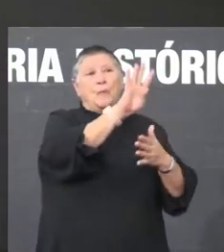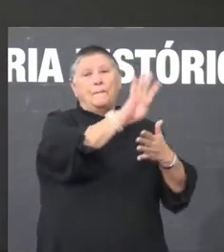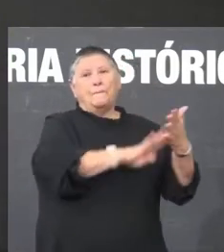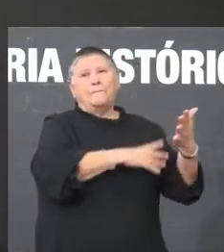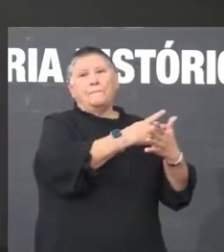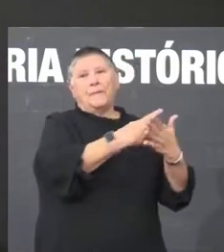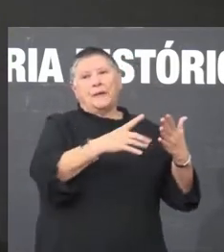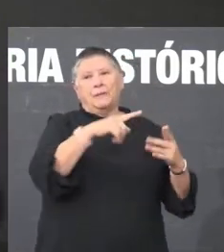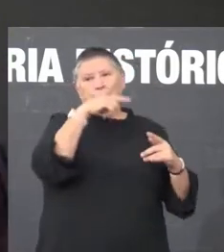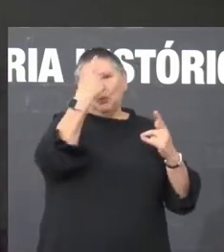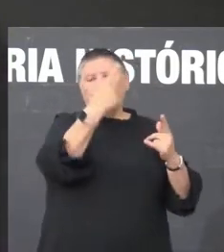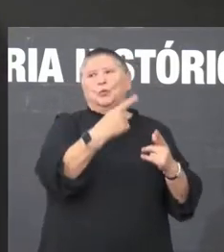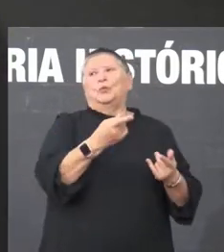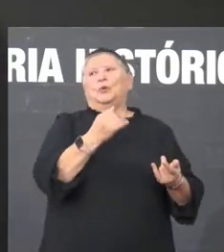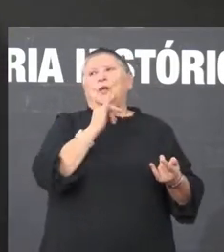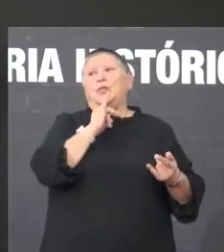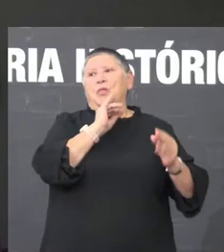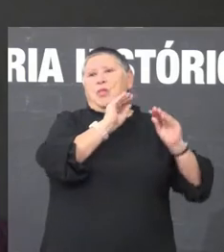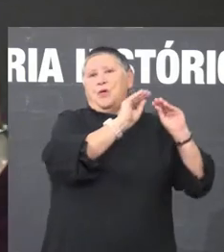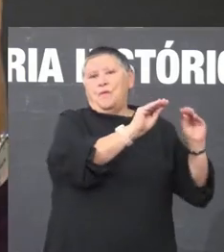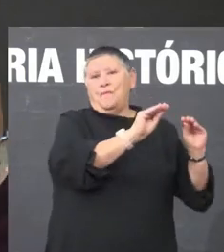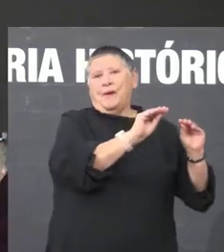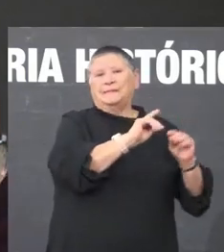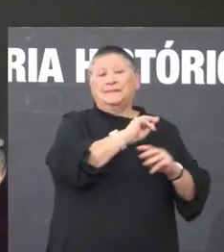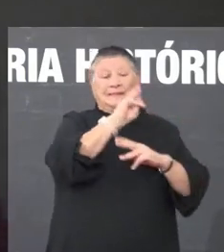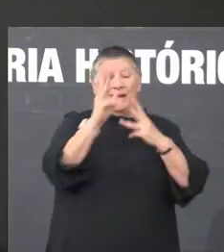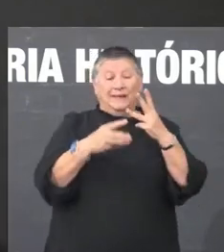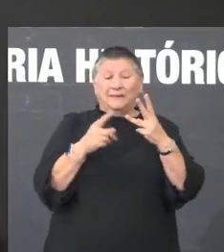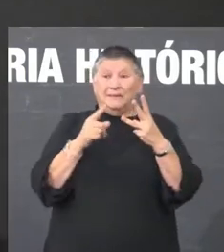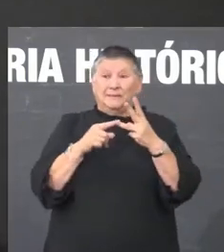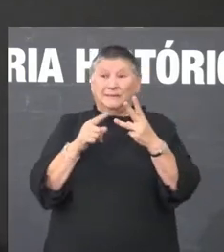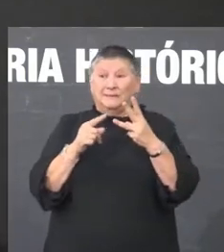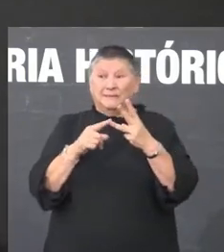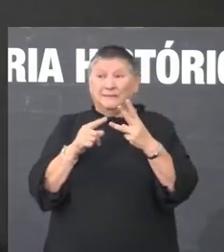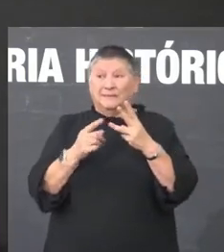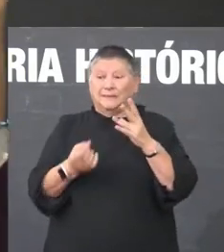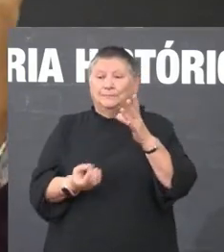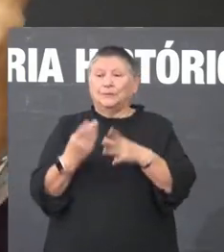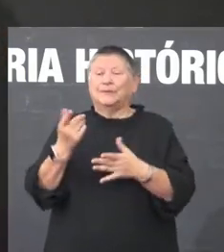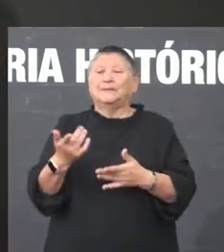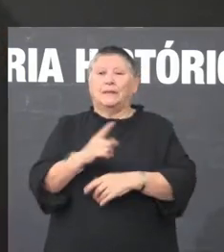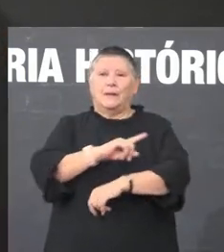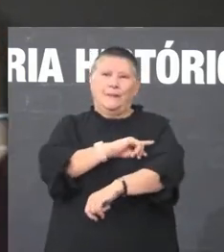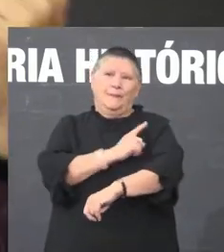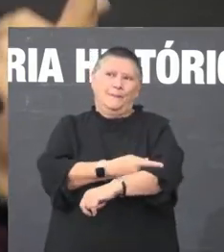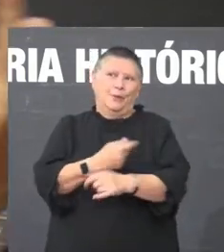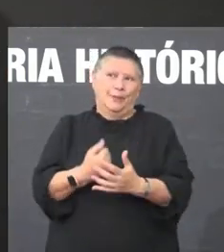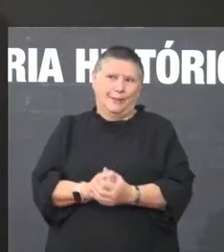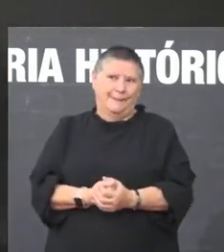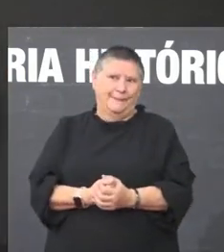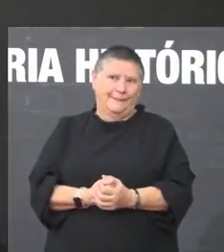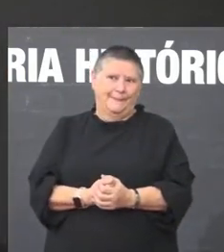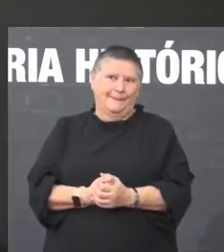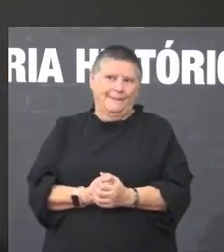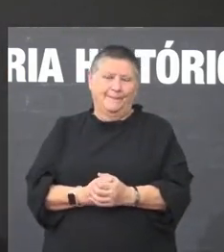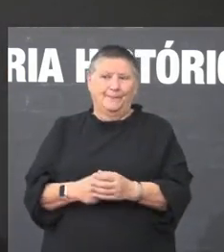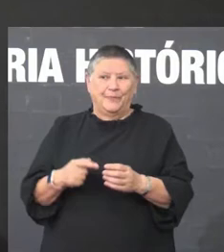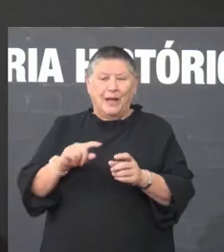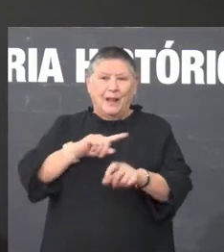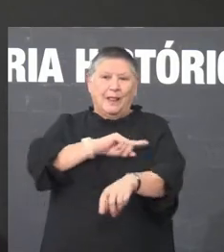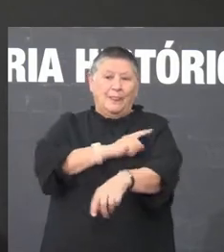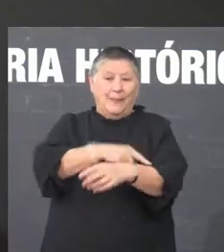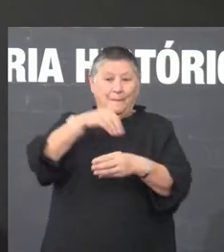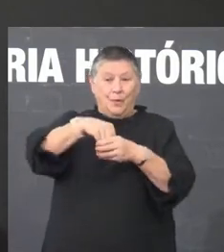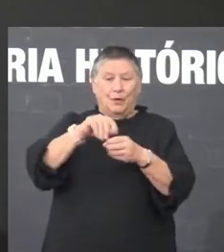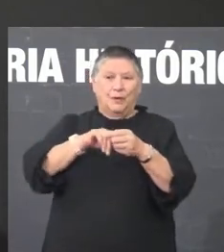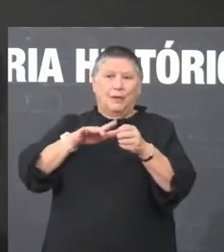etc., yo diría que ahora el tercer elemento que intenta conformar eso es el deporte, alrededor del deporte.